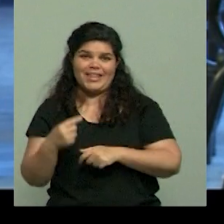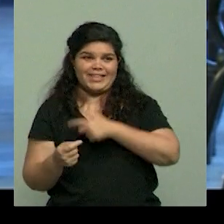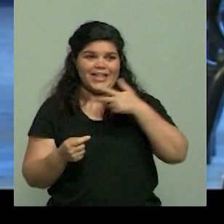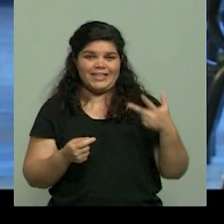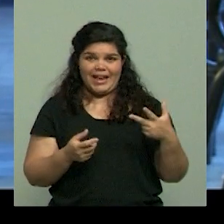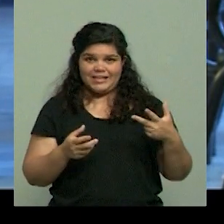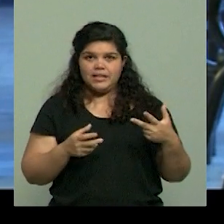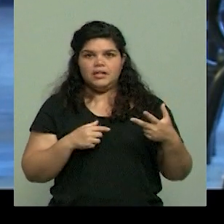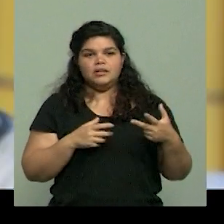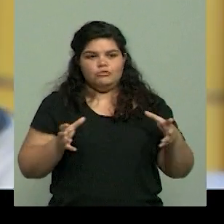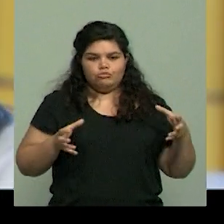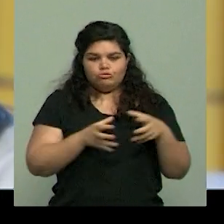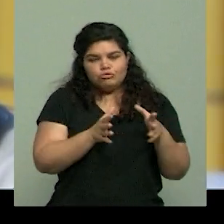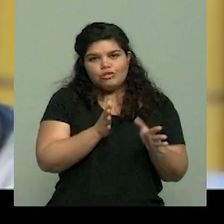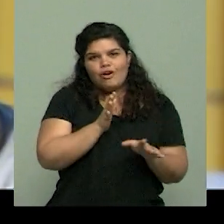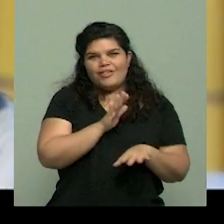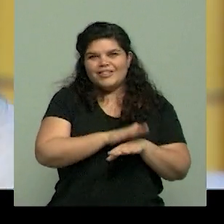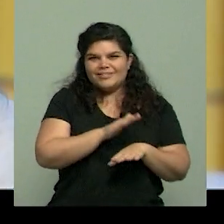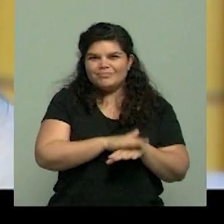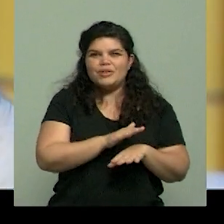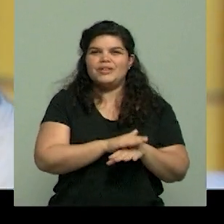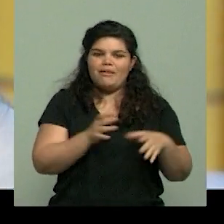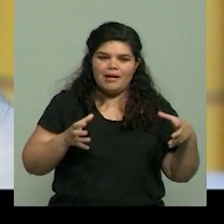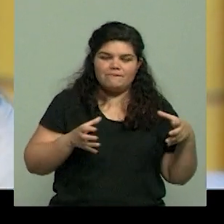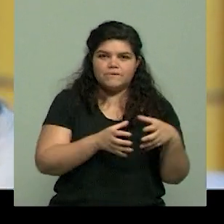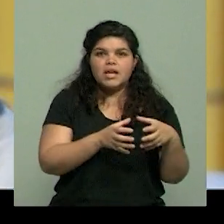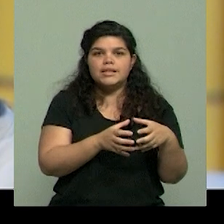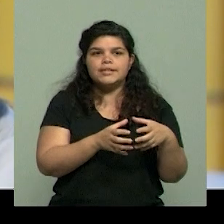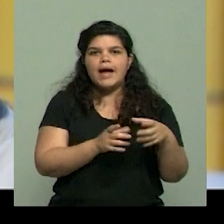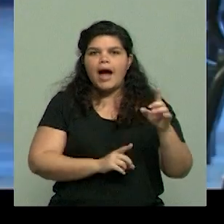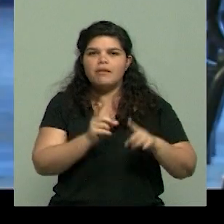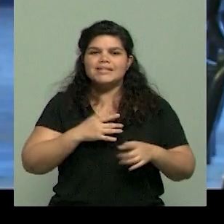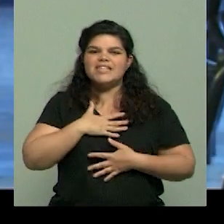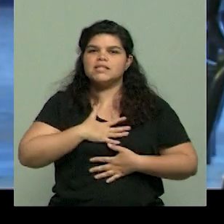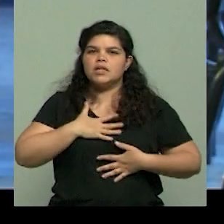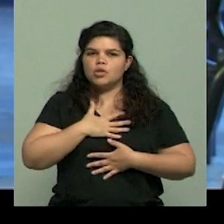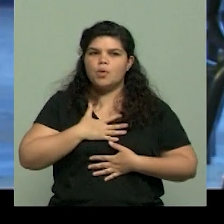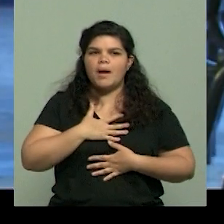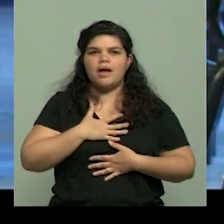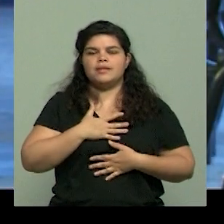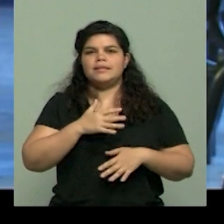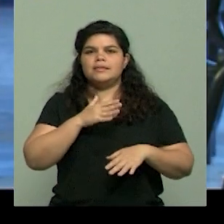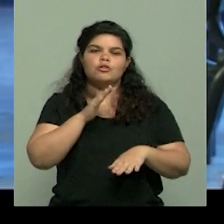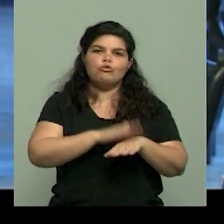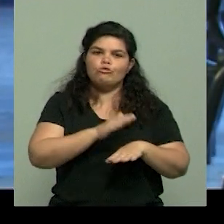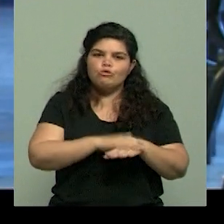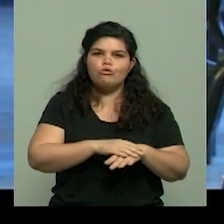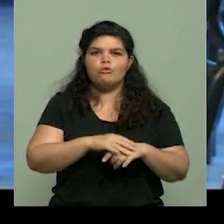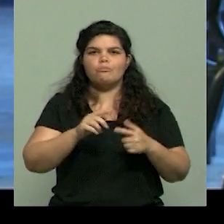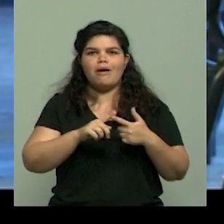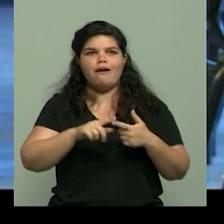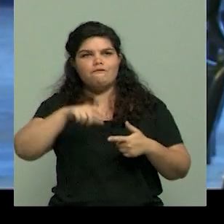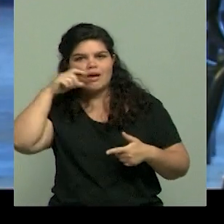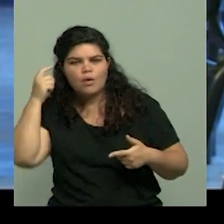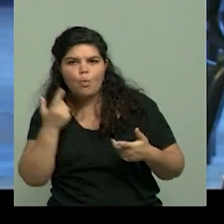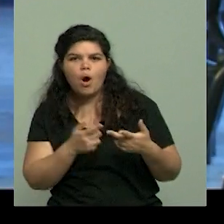mucho los síntomas que esto genera, la culpa, sentimientos de culpa, de vergüenza. Entonces, bueno, muchas veces también con la ayuda de